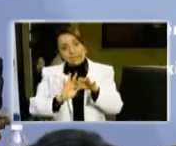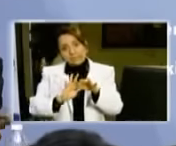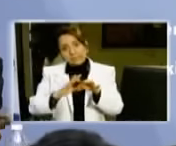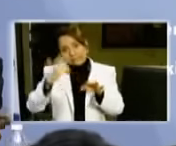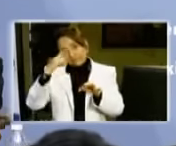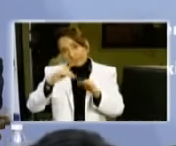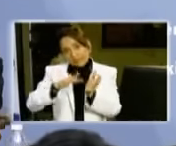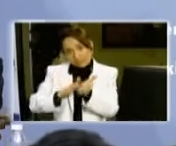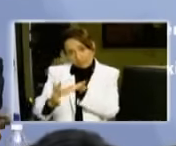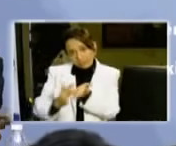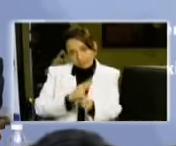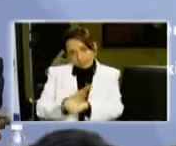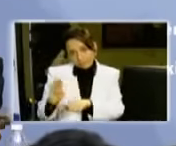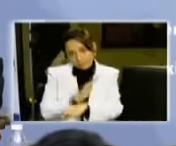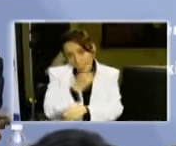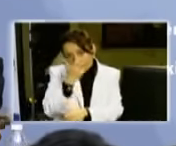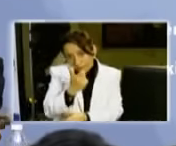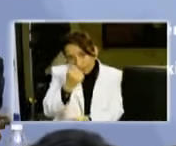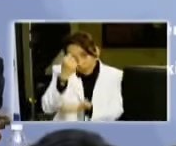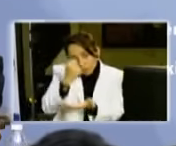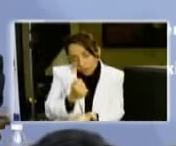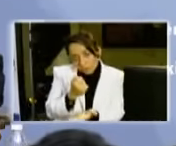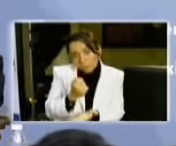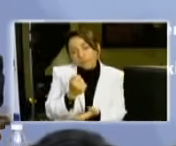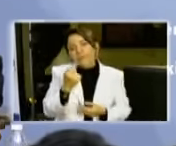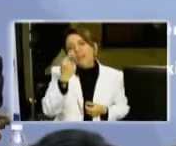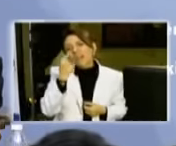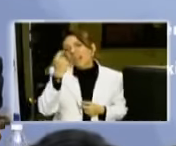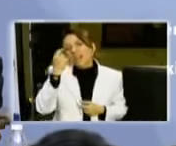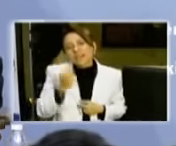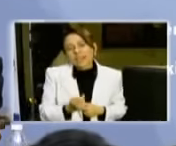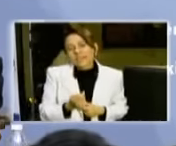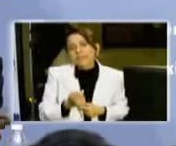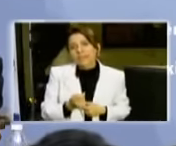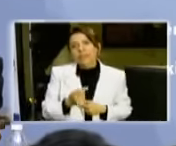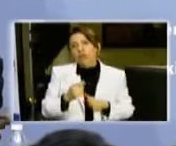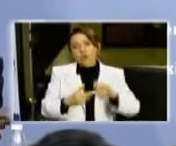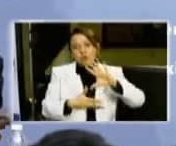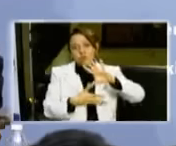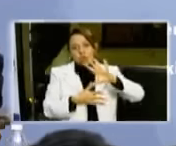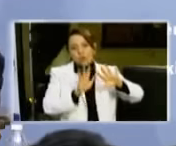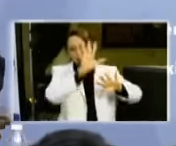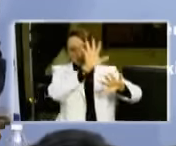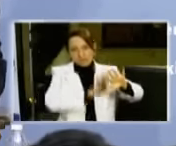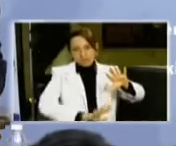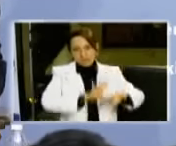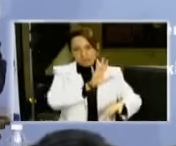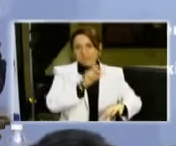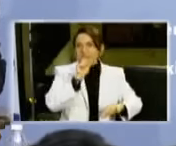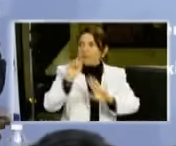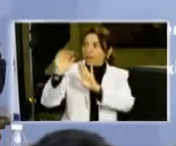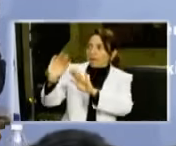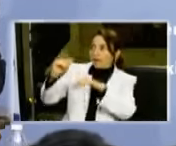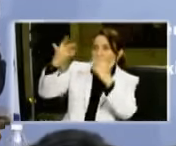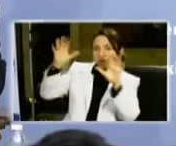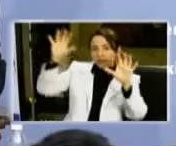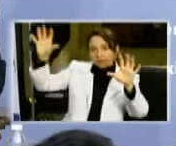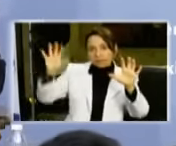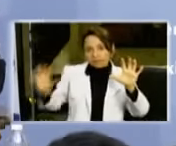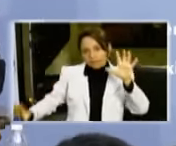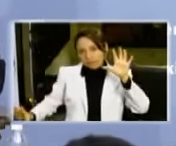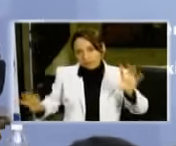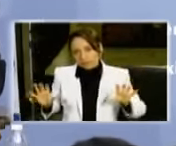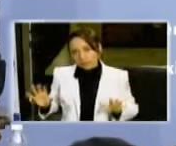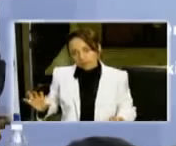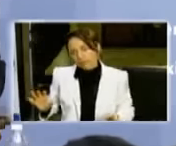económicas proviene desde fuera del continente que desde dentro. O sea, se ha mencionado, yo como usted